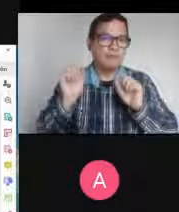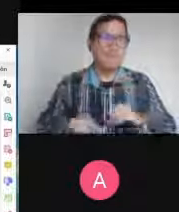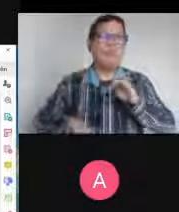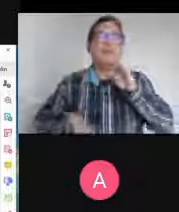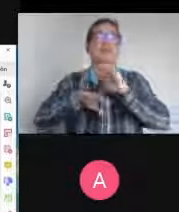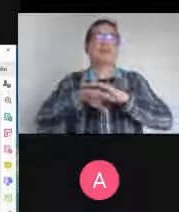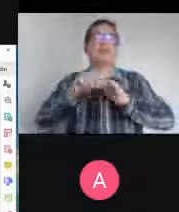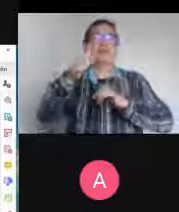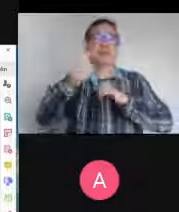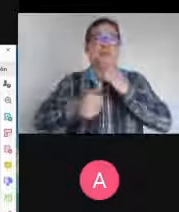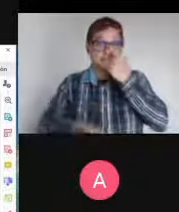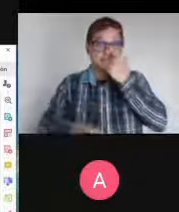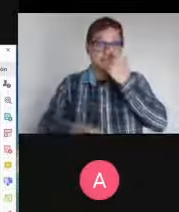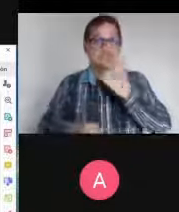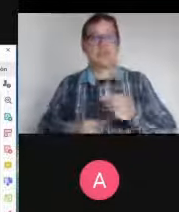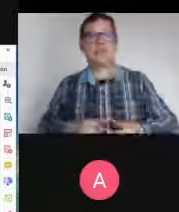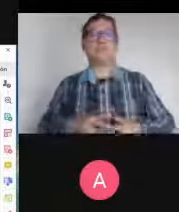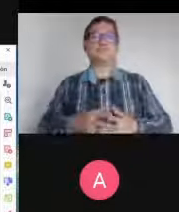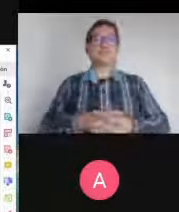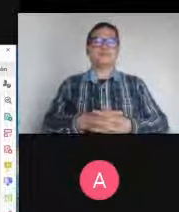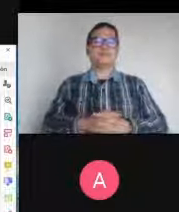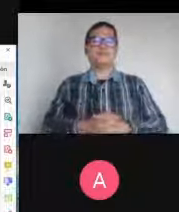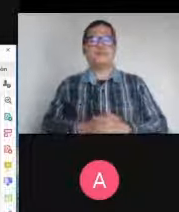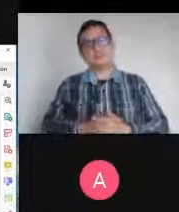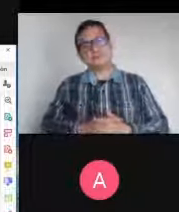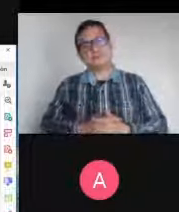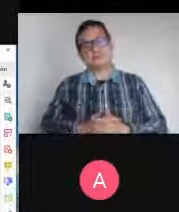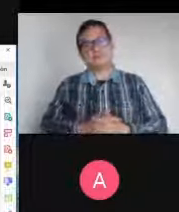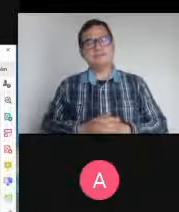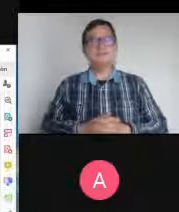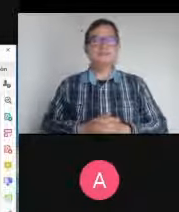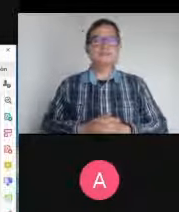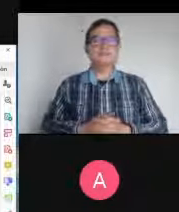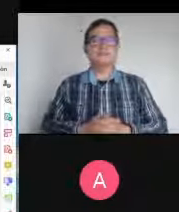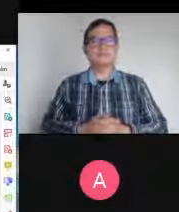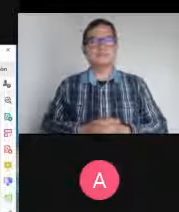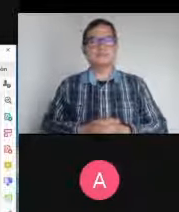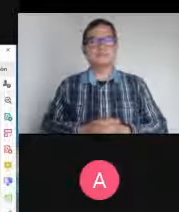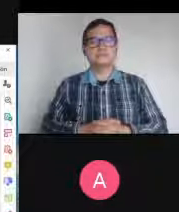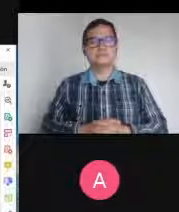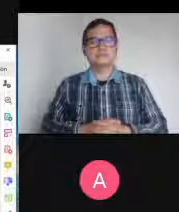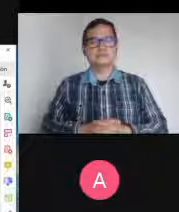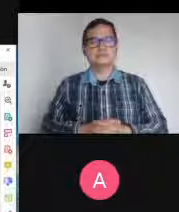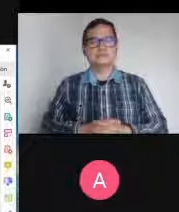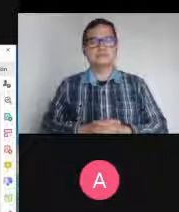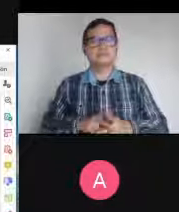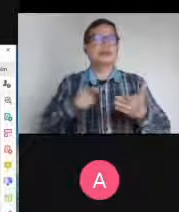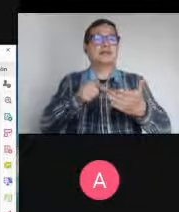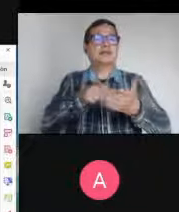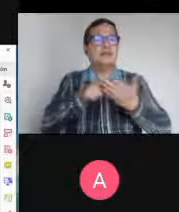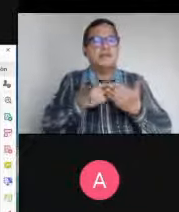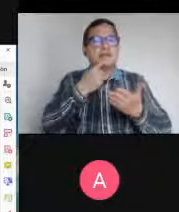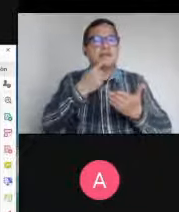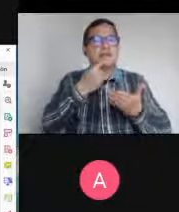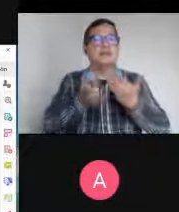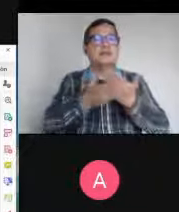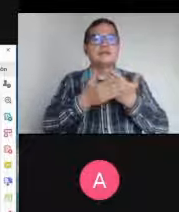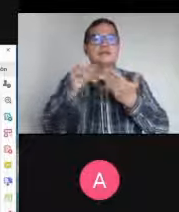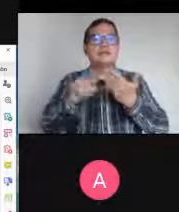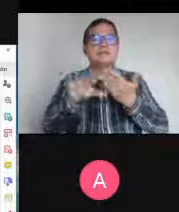trabajamos con el máximo que se pueda trabajar en el generador, ¿listos? Aquí también pues nos dice que debemos